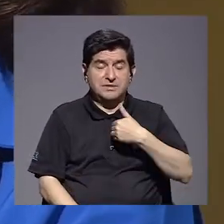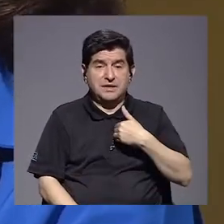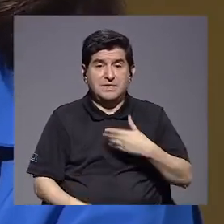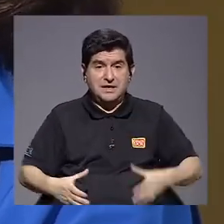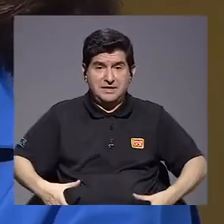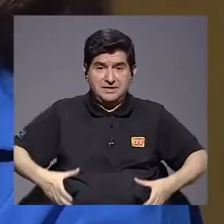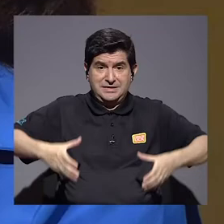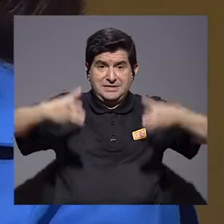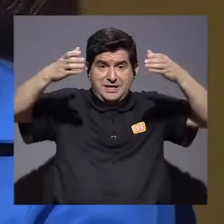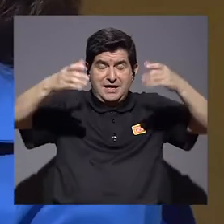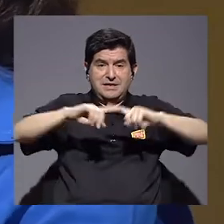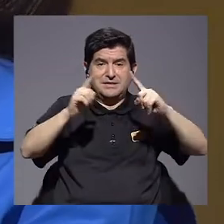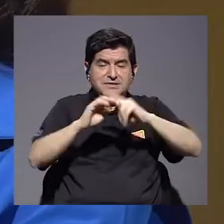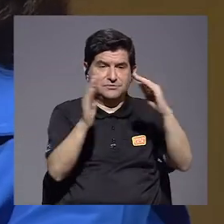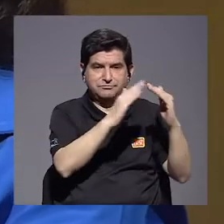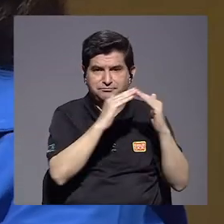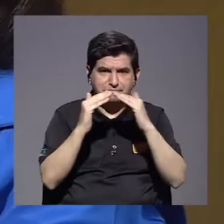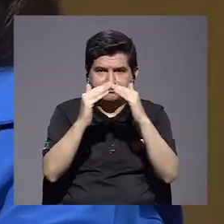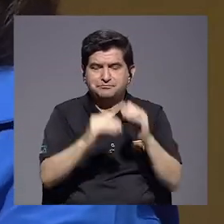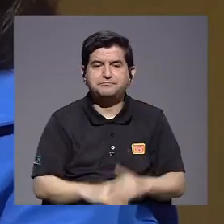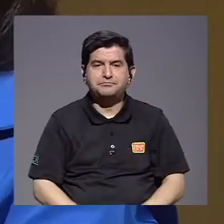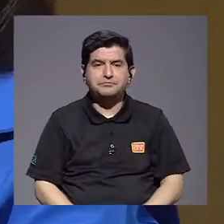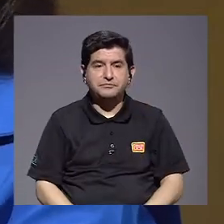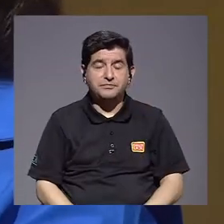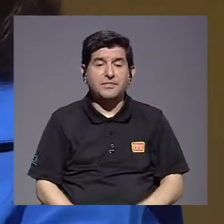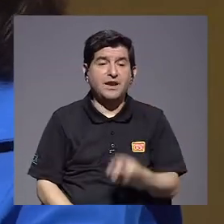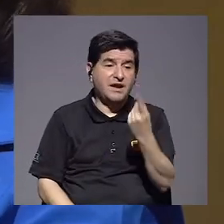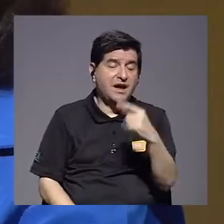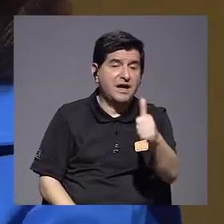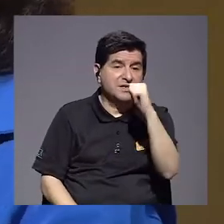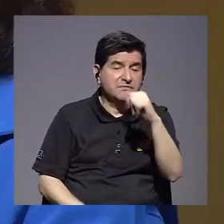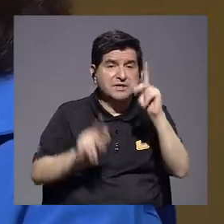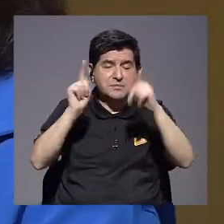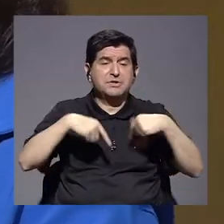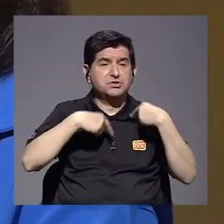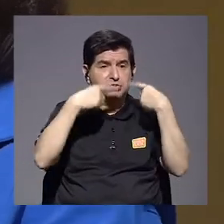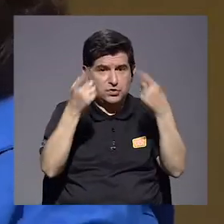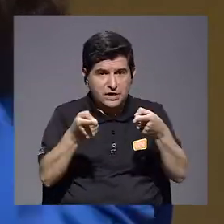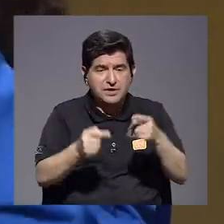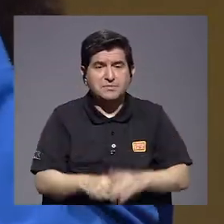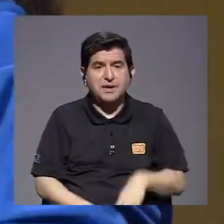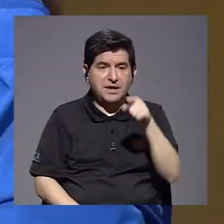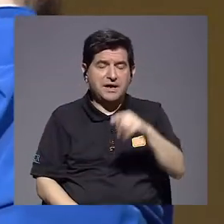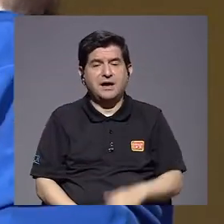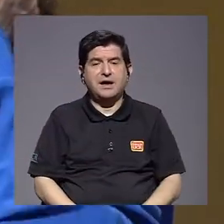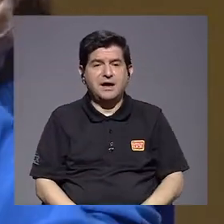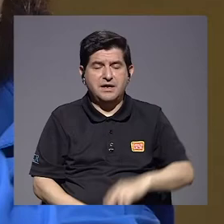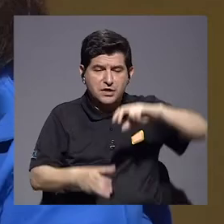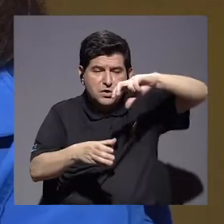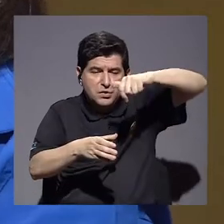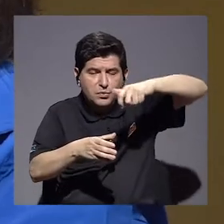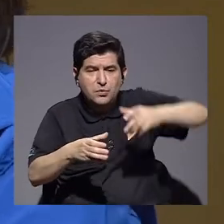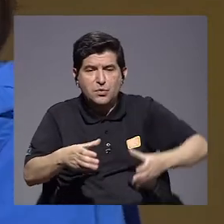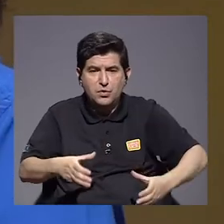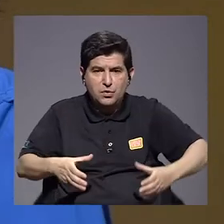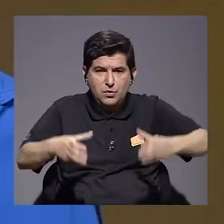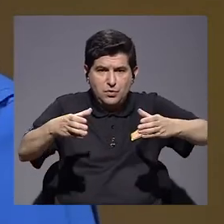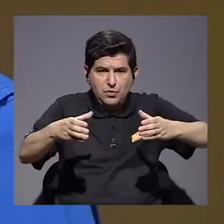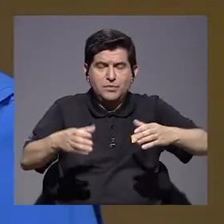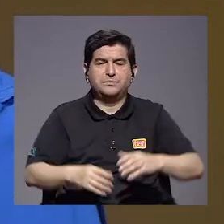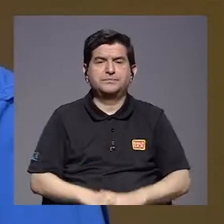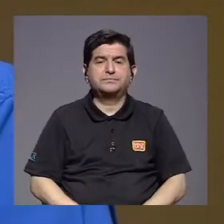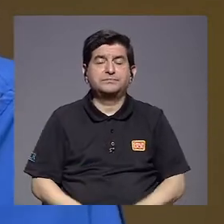tanques de polietileno en los diferentes barrios, de tal manera que si falta, igual manera la gente puede ir a recoger agua ahí. Y